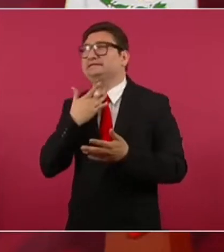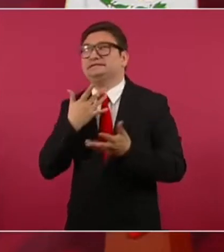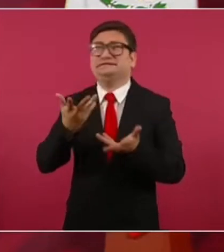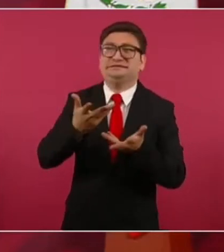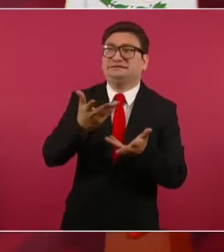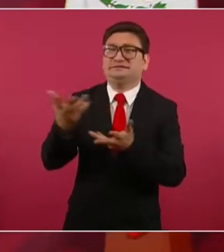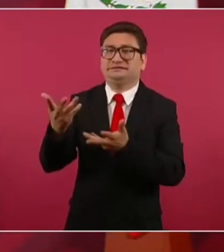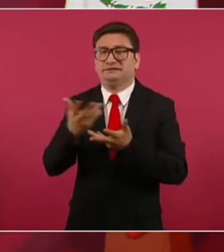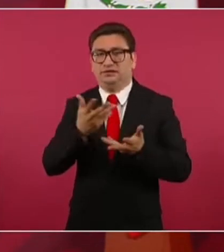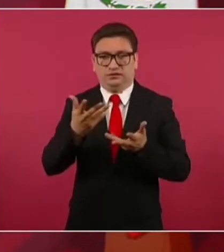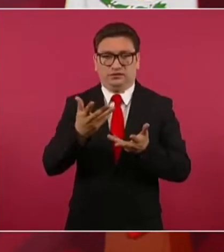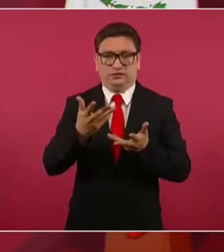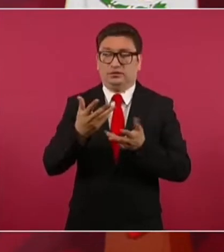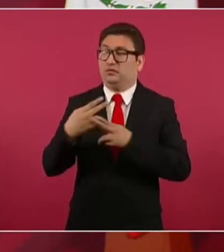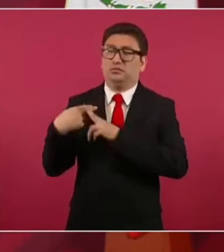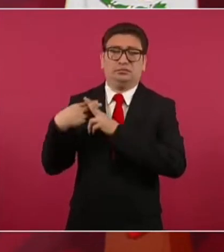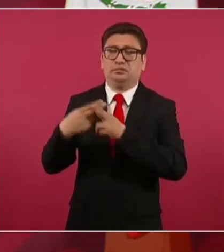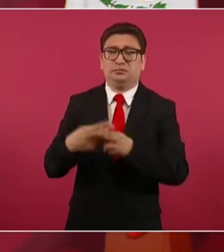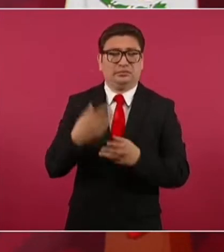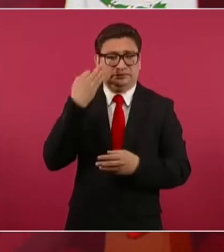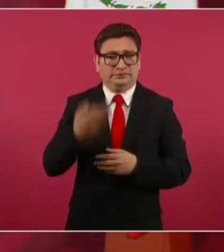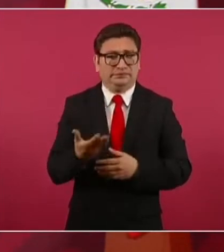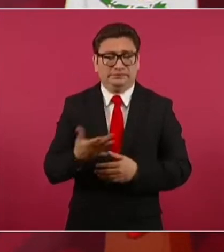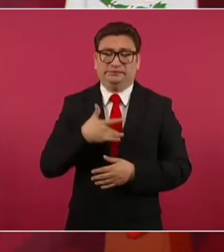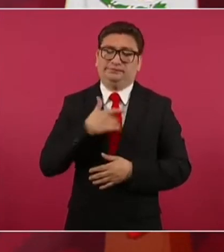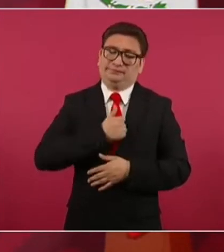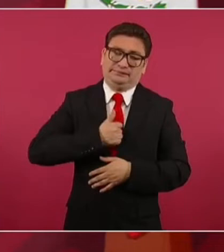lo que lamentablemente